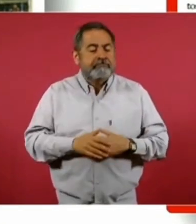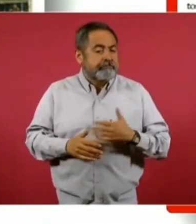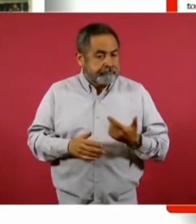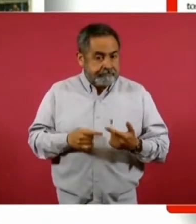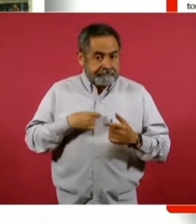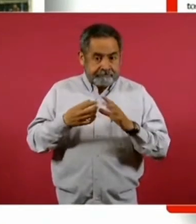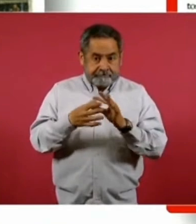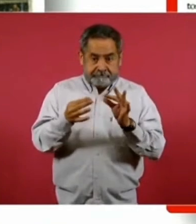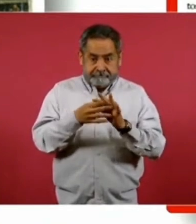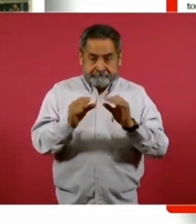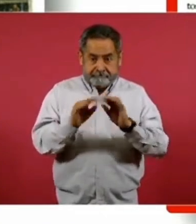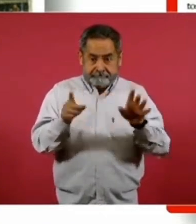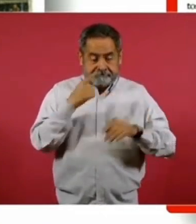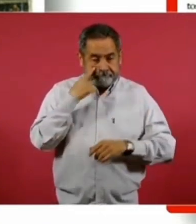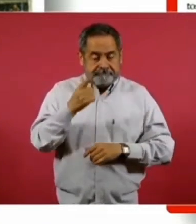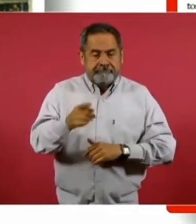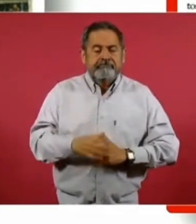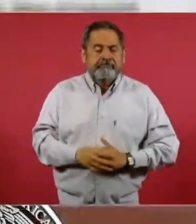aclarar esto,